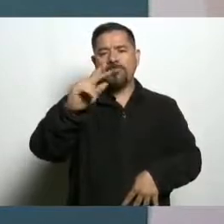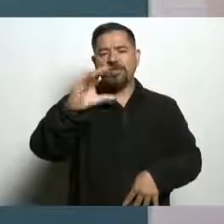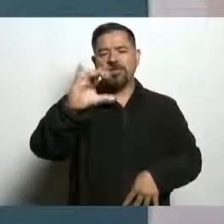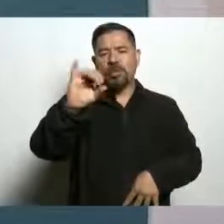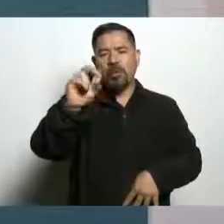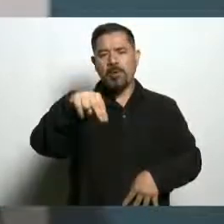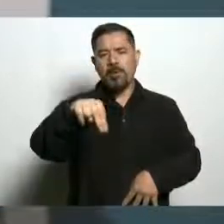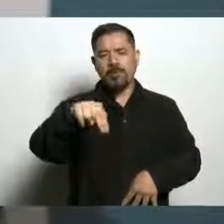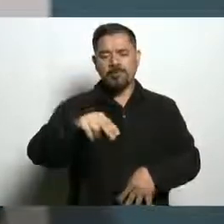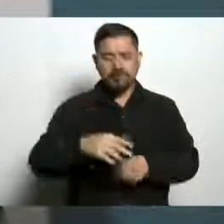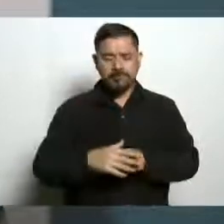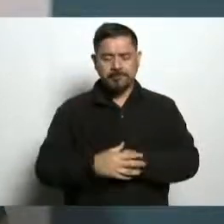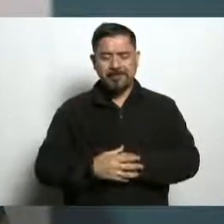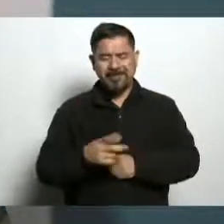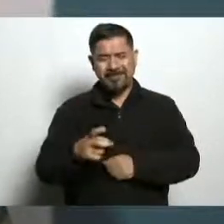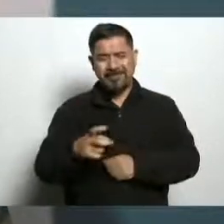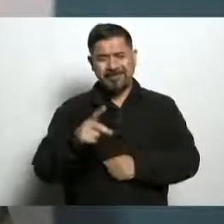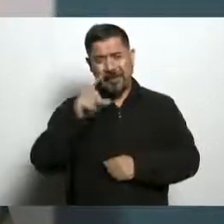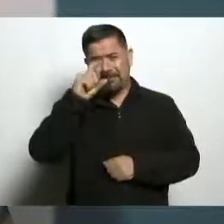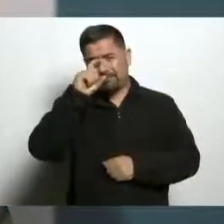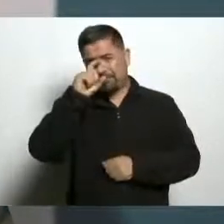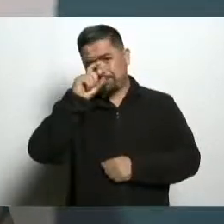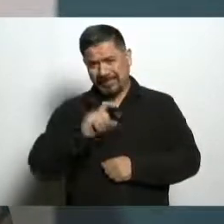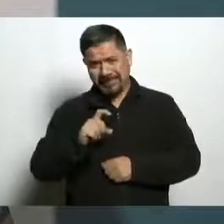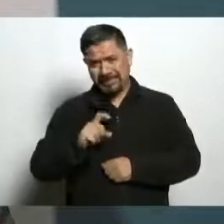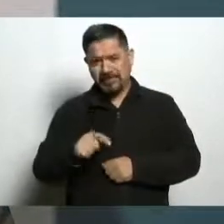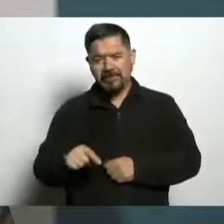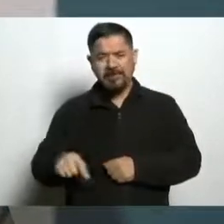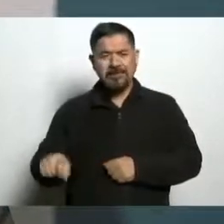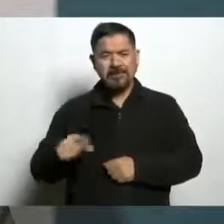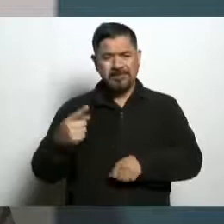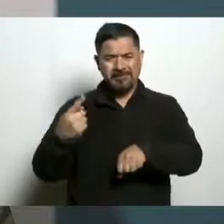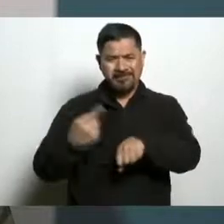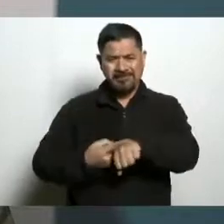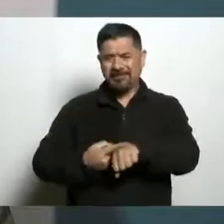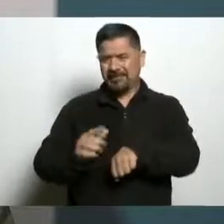porque eso es lo que ha impedido